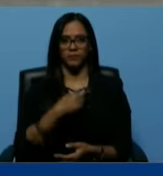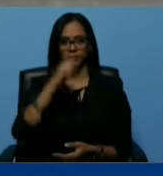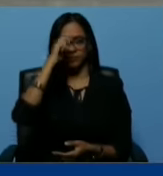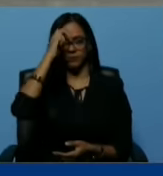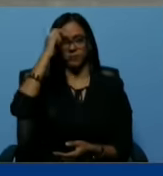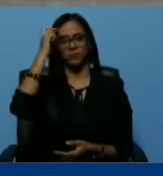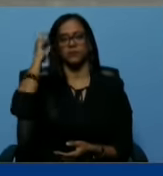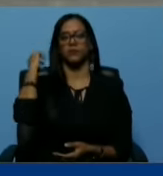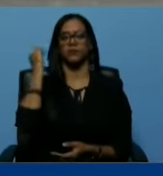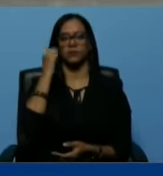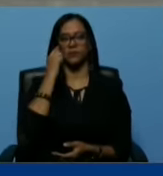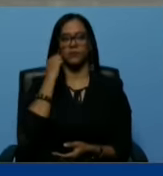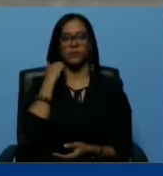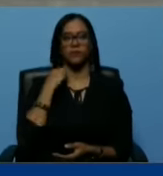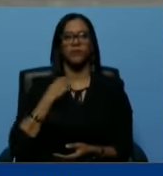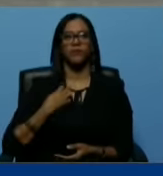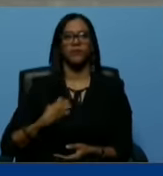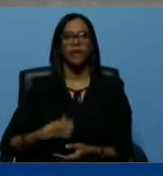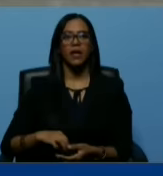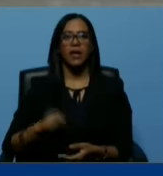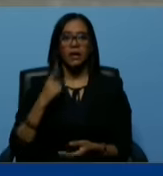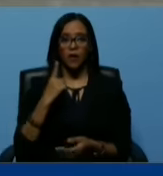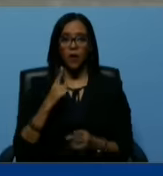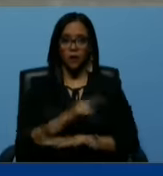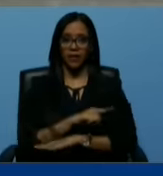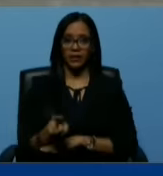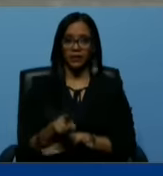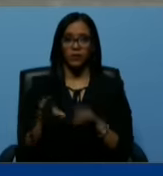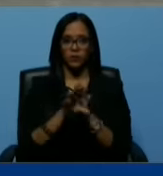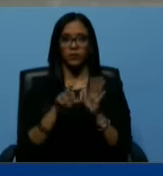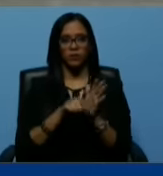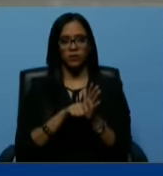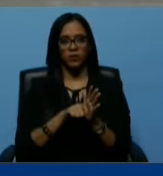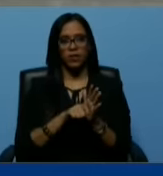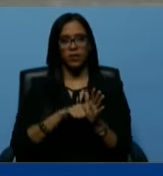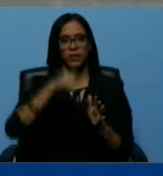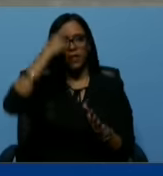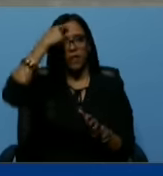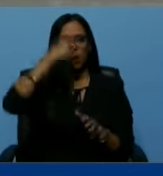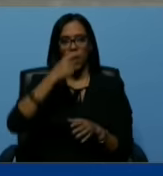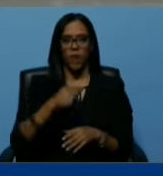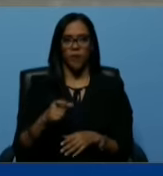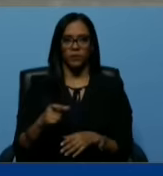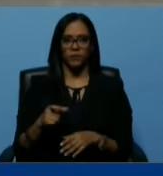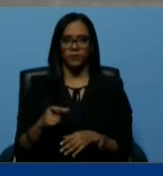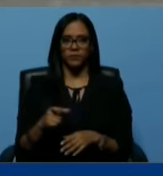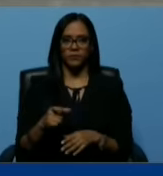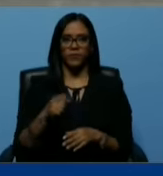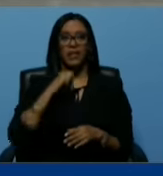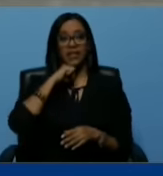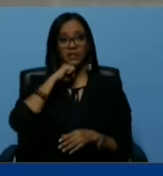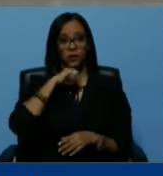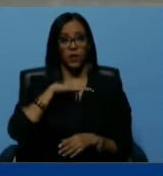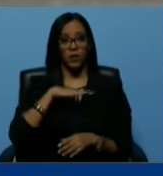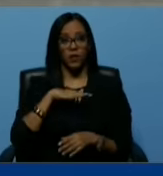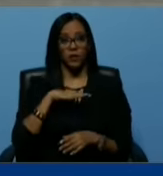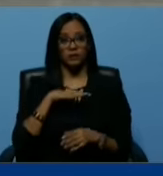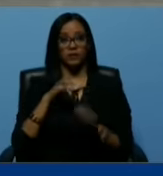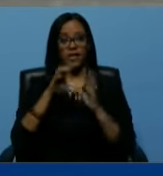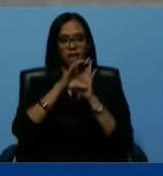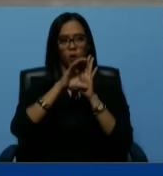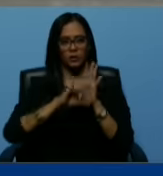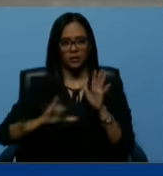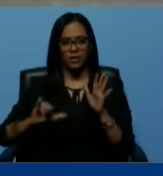que está contenido aquí, es un mandato constitucional del pueblo, de la historia, del constituyente